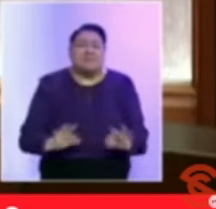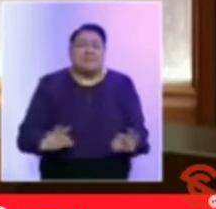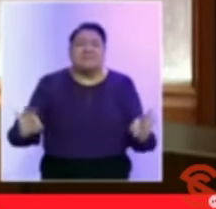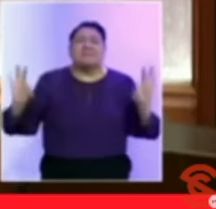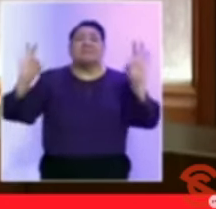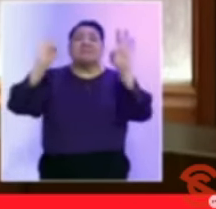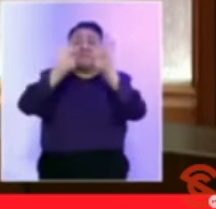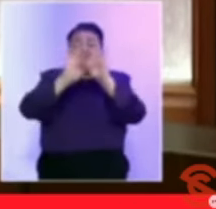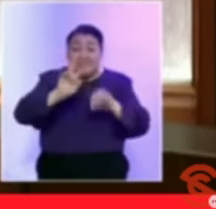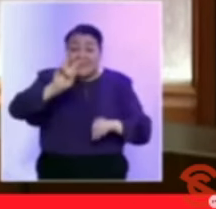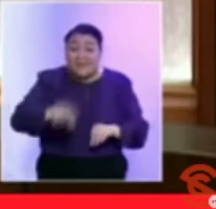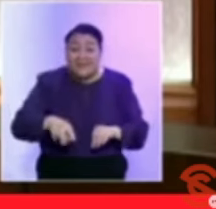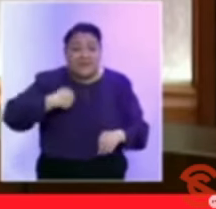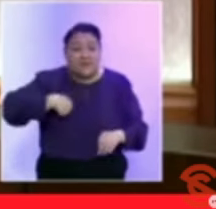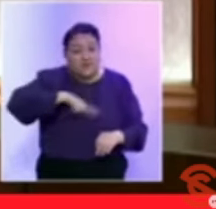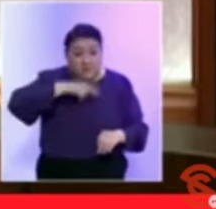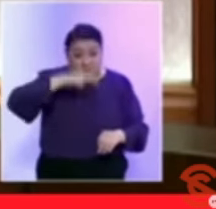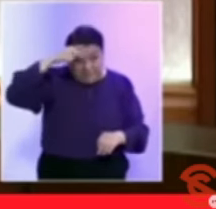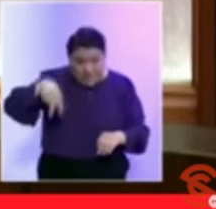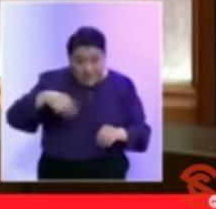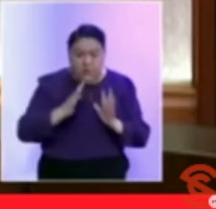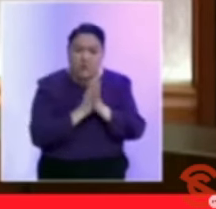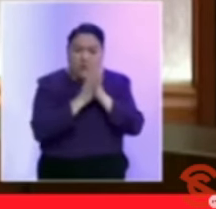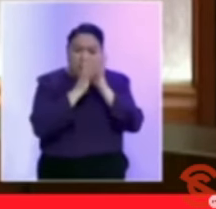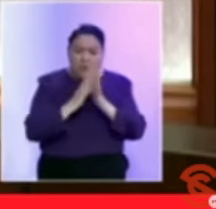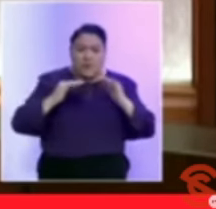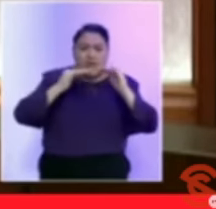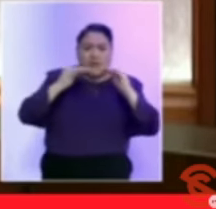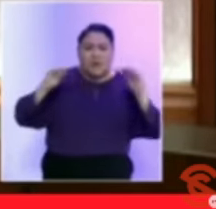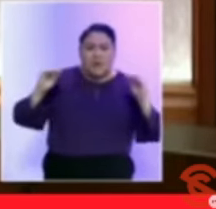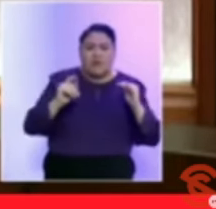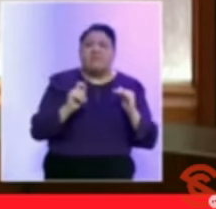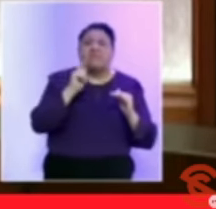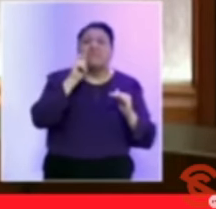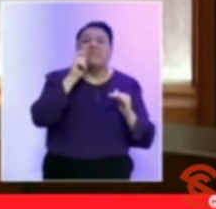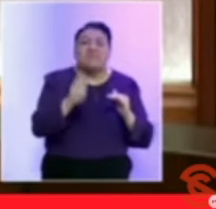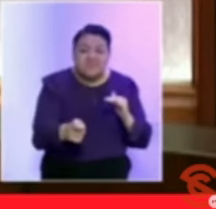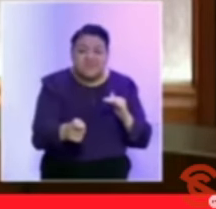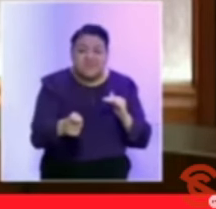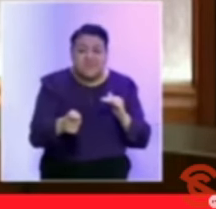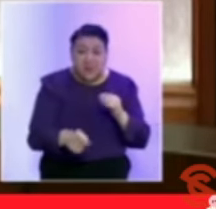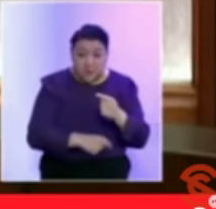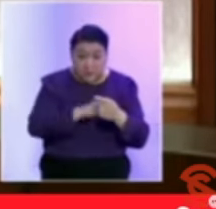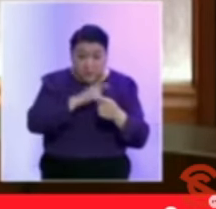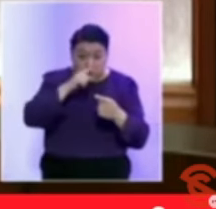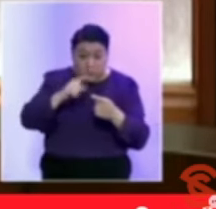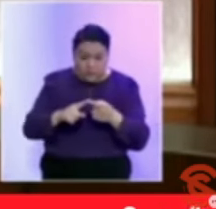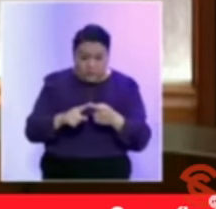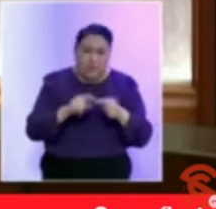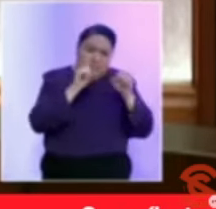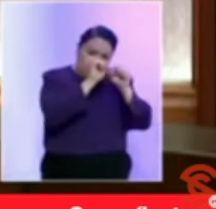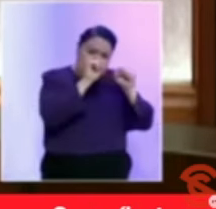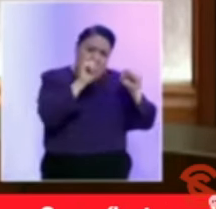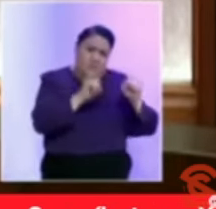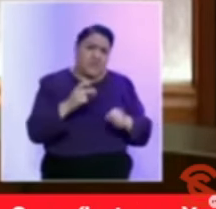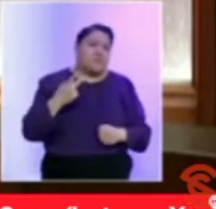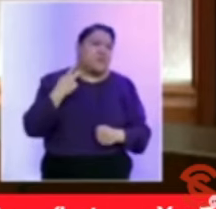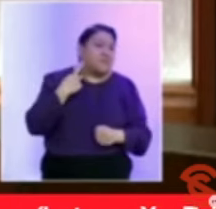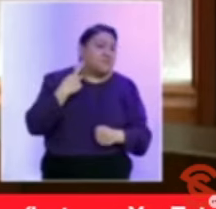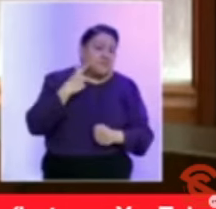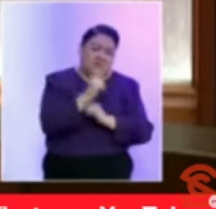construimos nuestra democracia entendida esta no solo como un sistema político